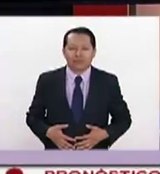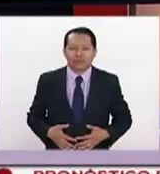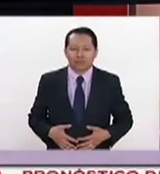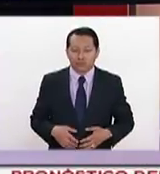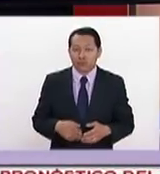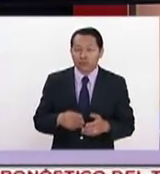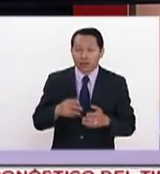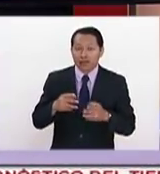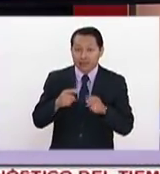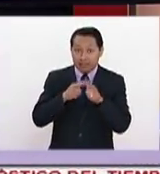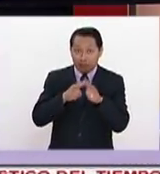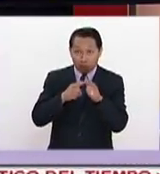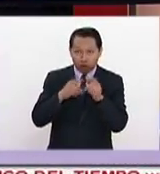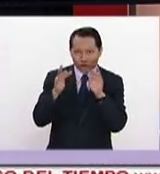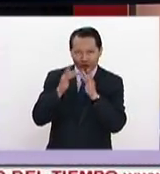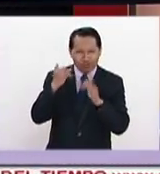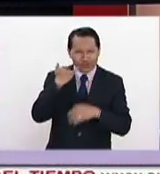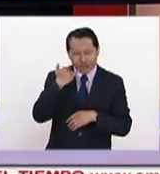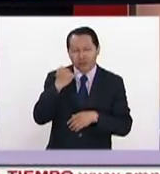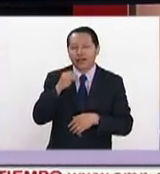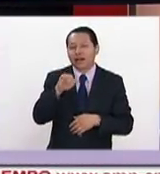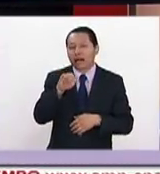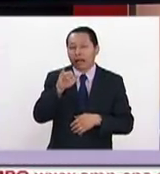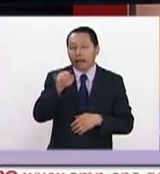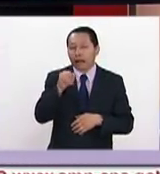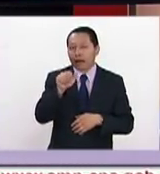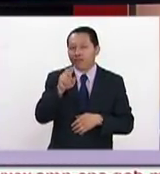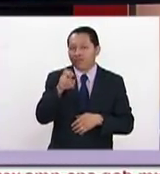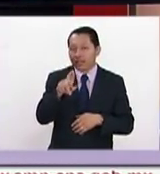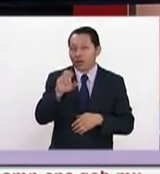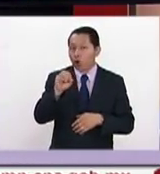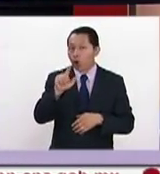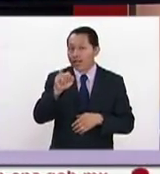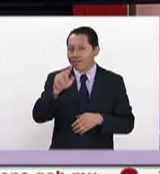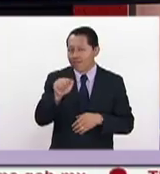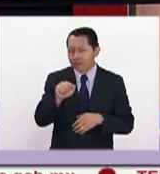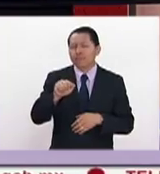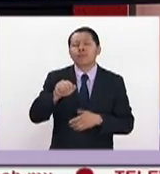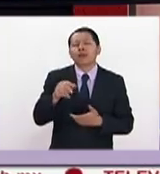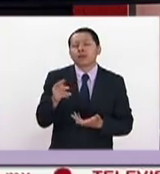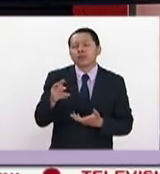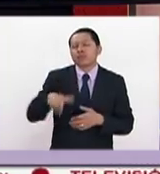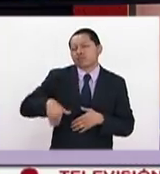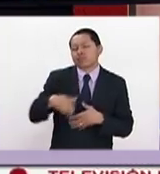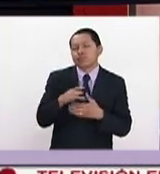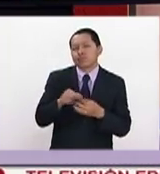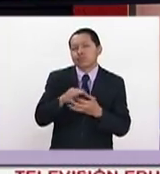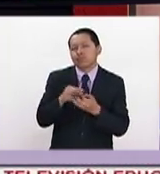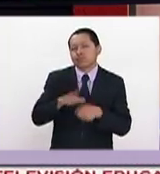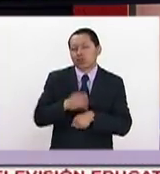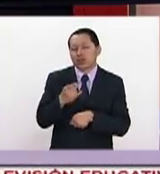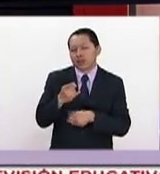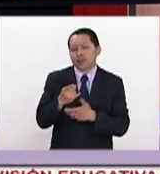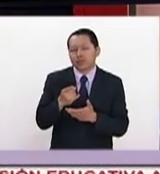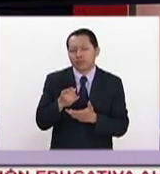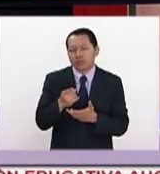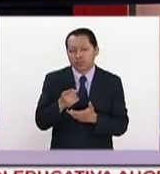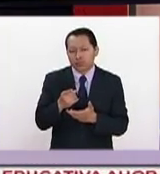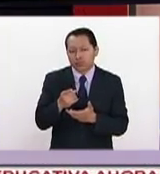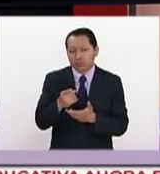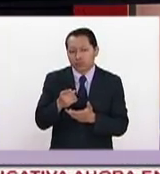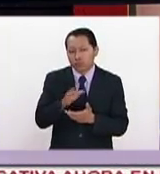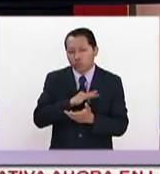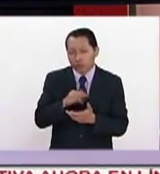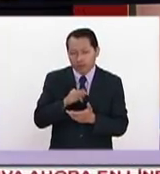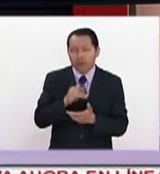Y retomamos la comunicación con Javier Oliva. Javier, nos explicabas el por qué no pueden por